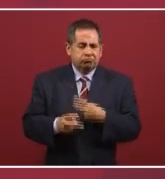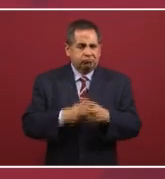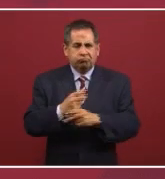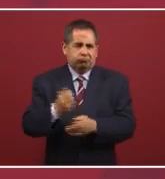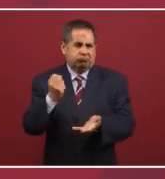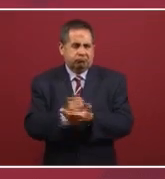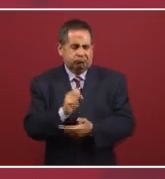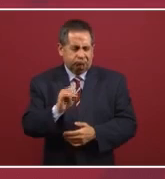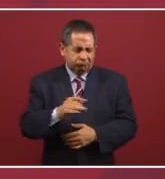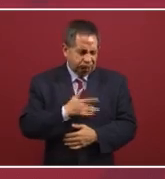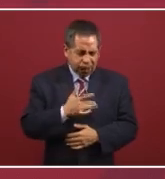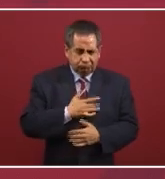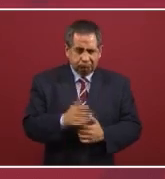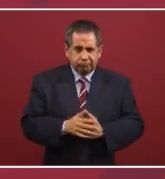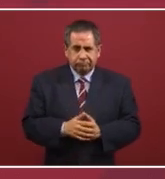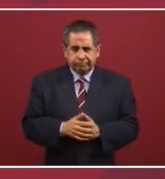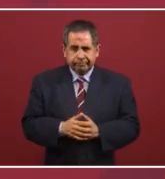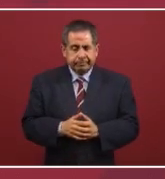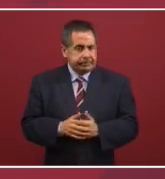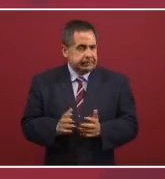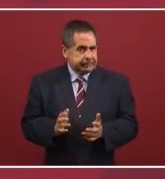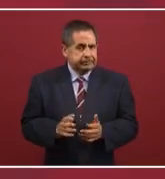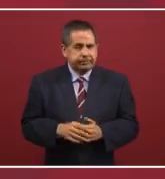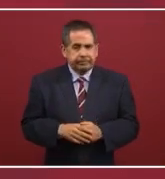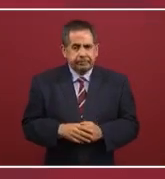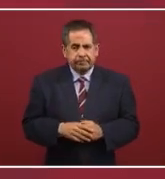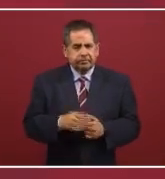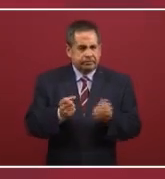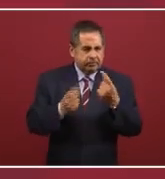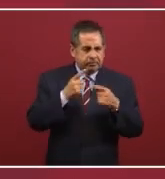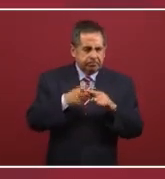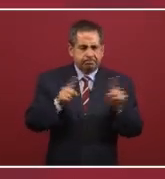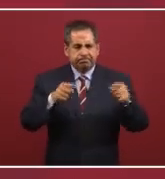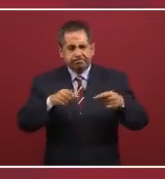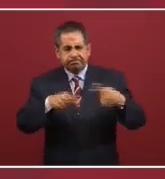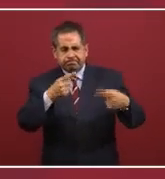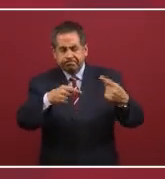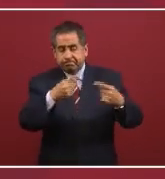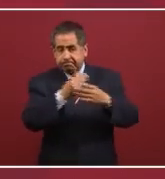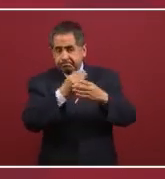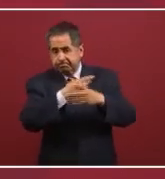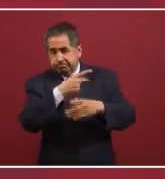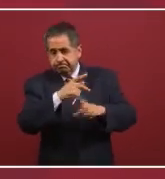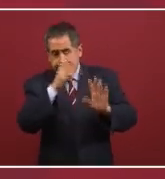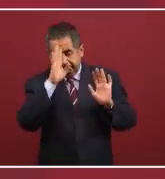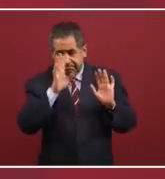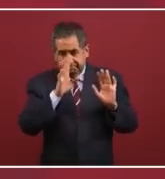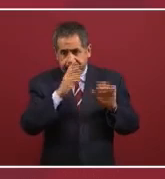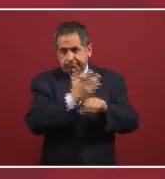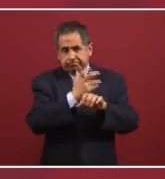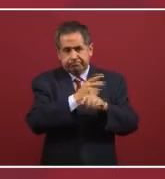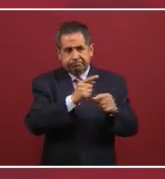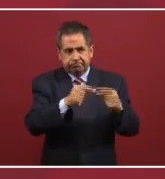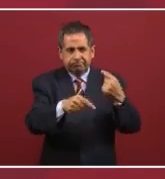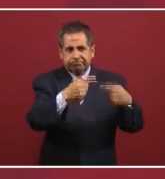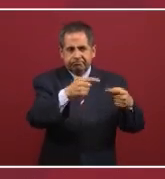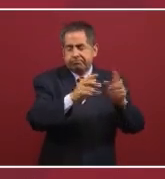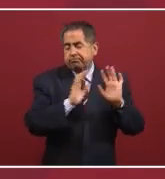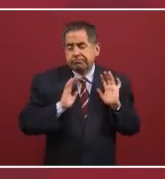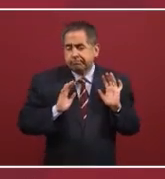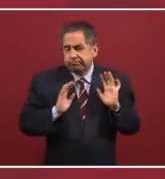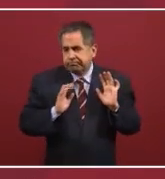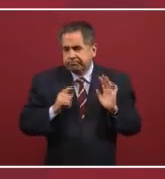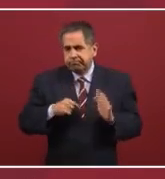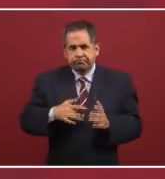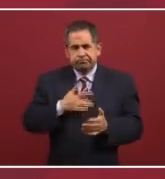aprobar, aún con las diferencias que puedan haber en Estados Unidos.